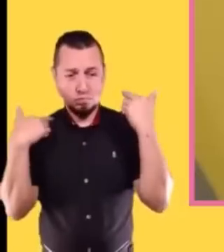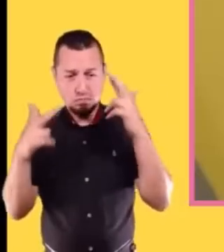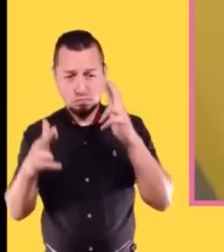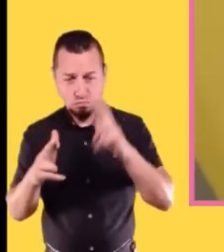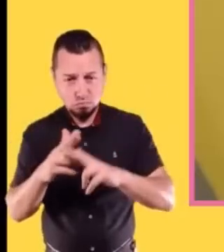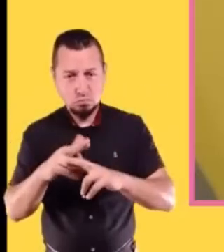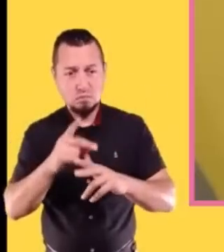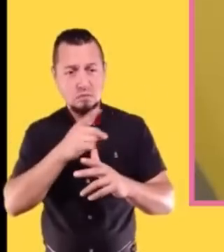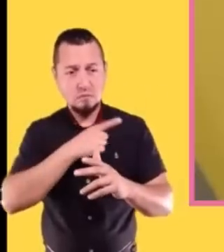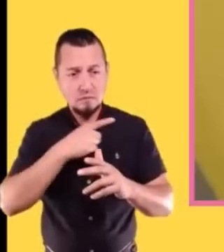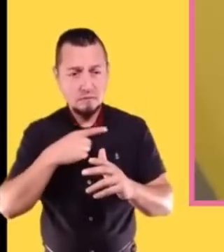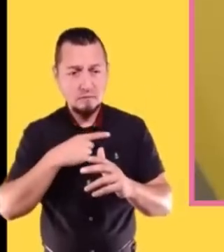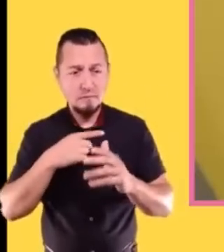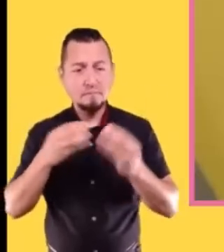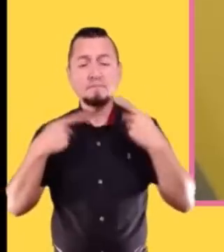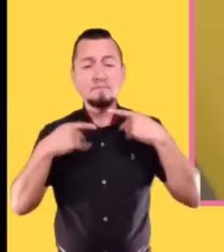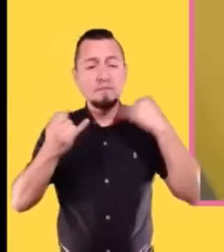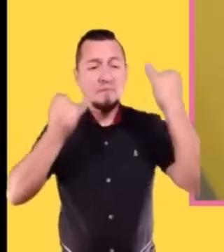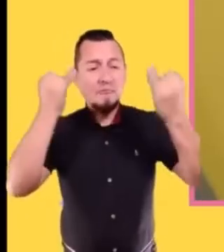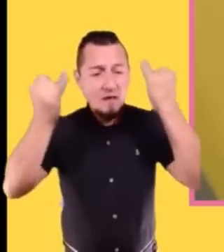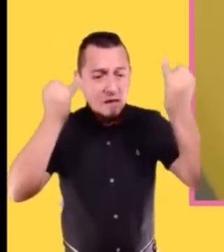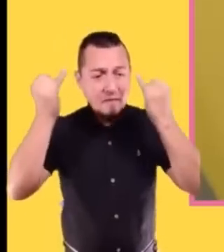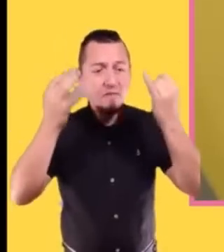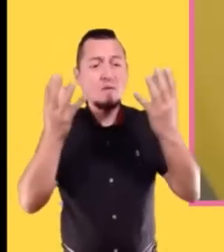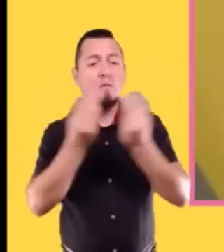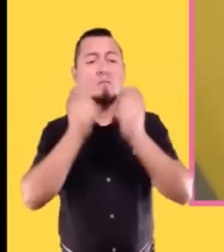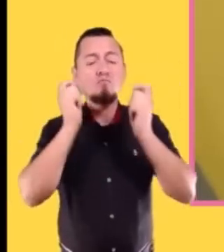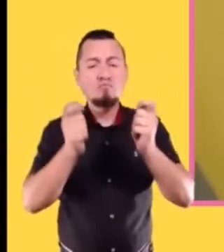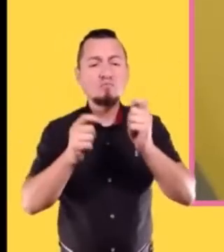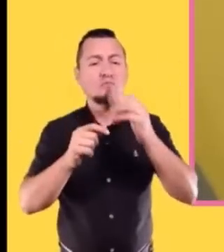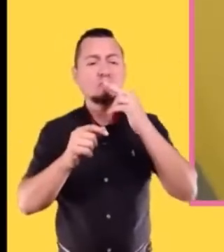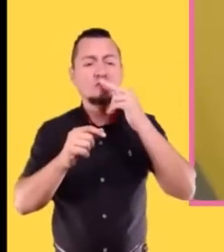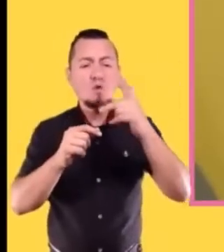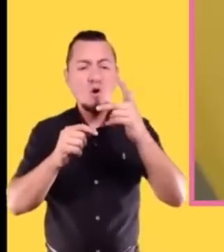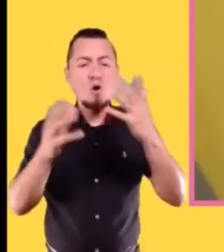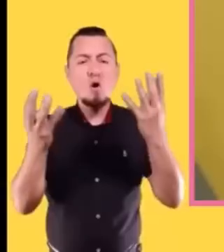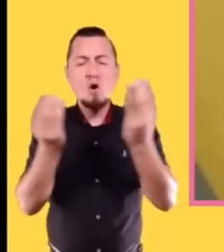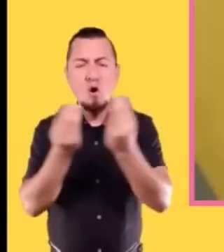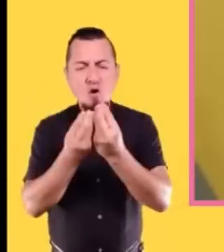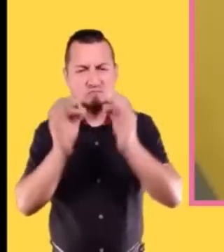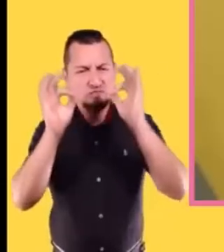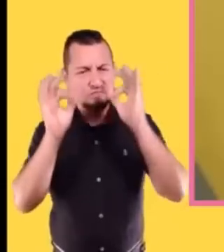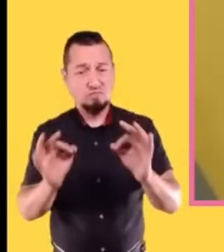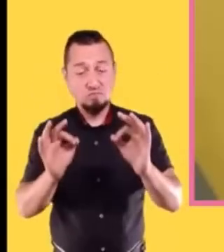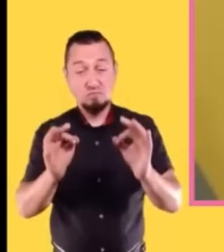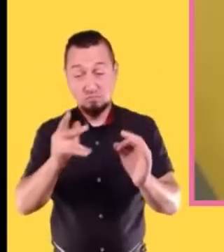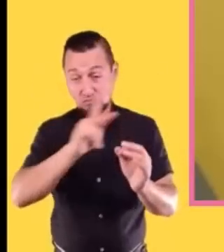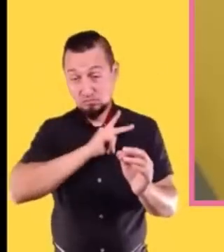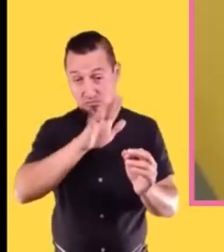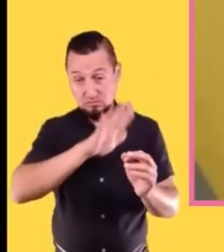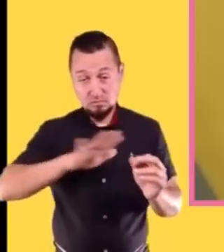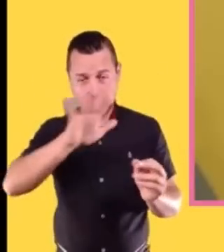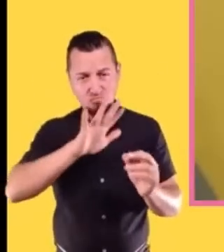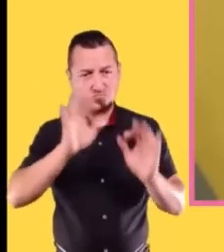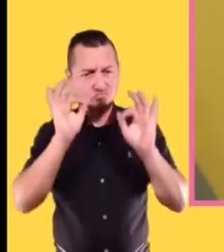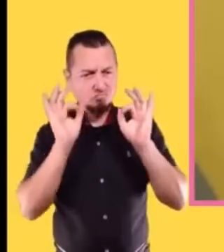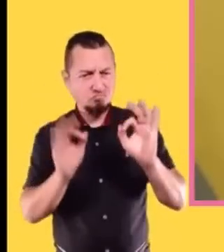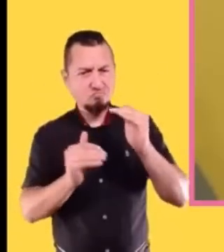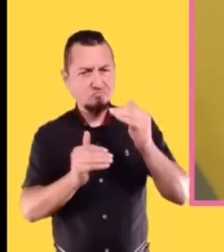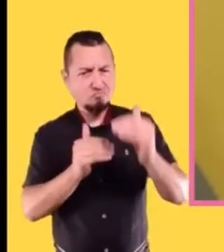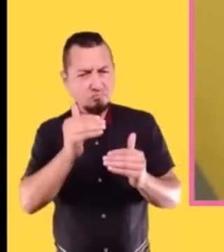divulgar ideas de manera científica, objetiva y concreta, y me parece que lo hemos estado logrando cada vez con más